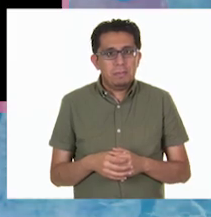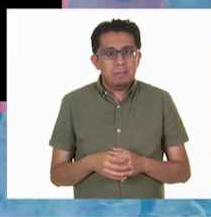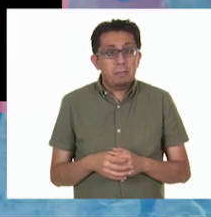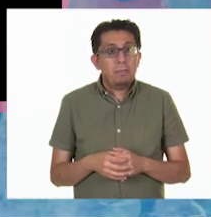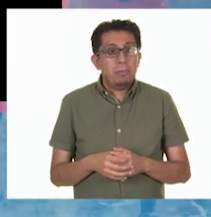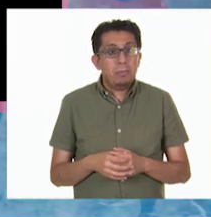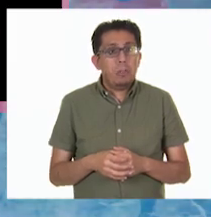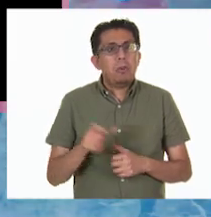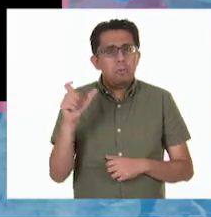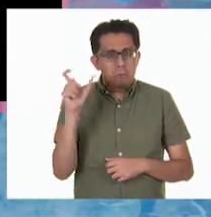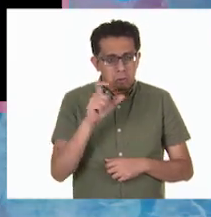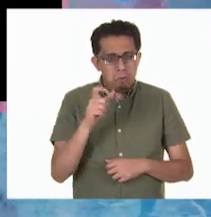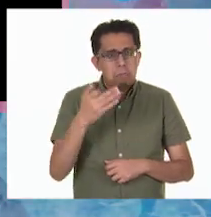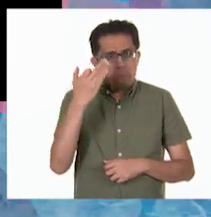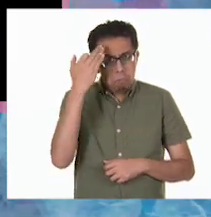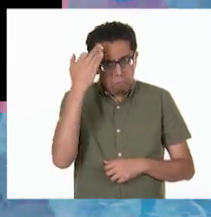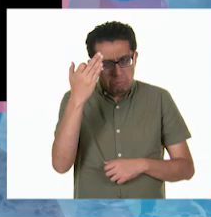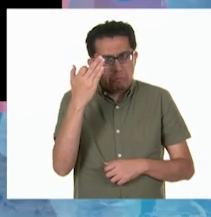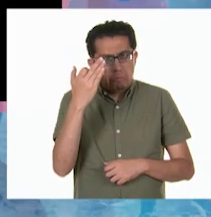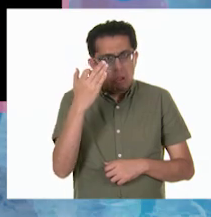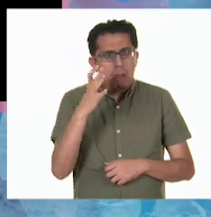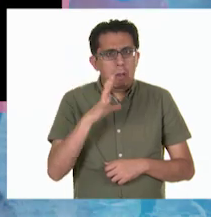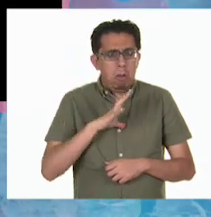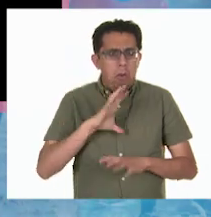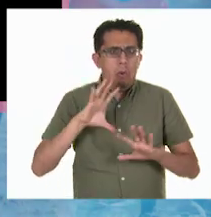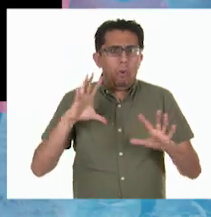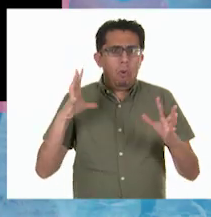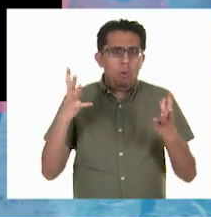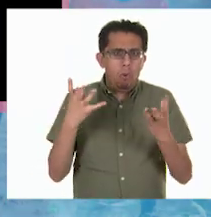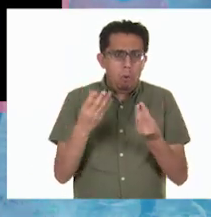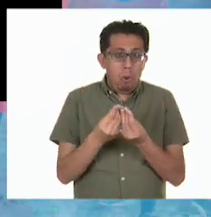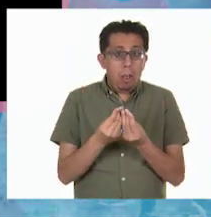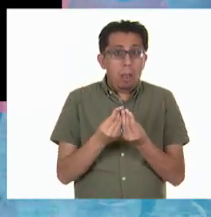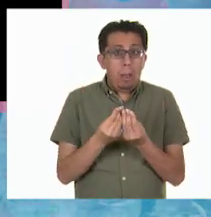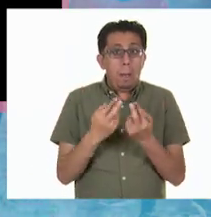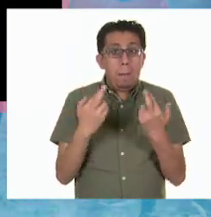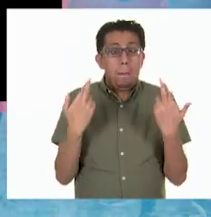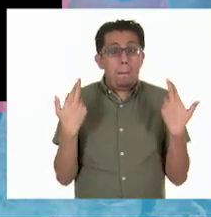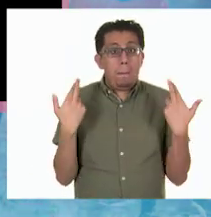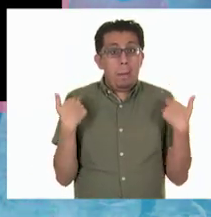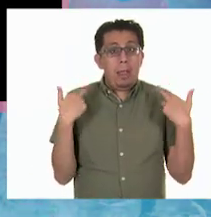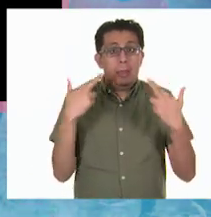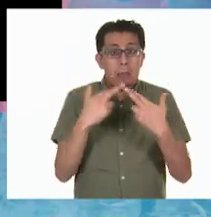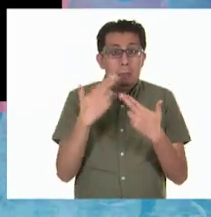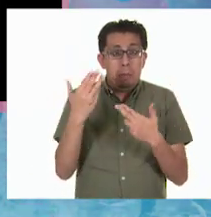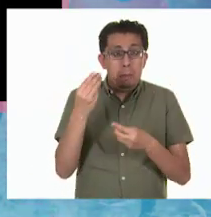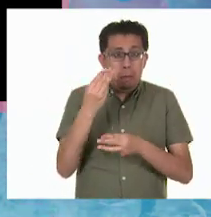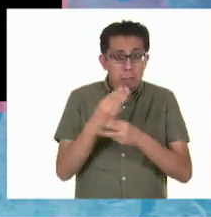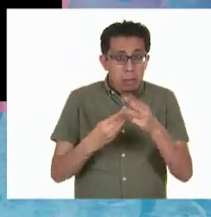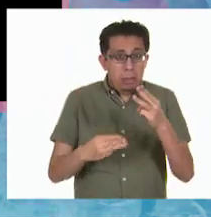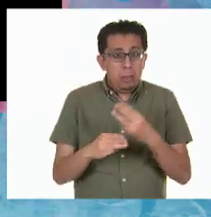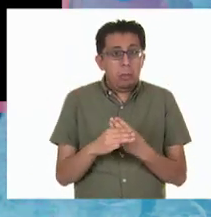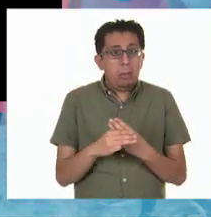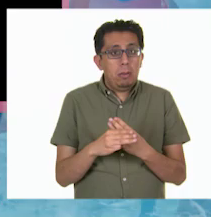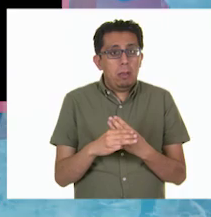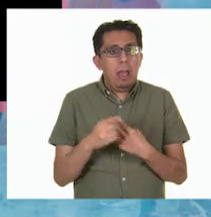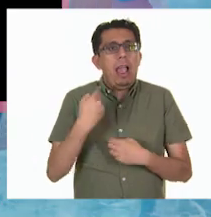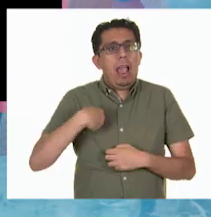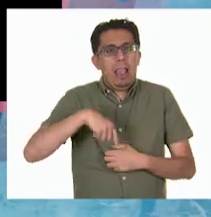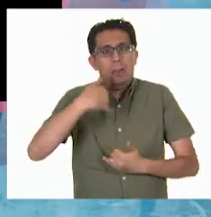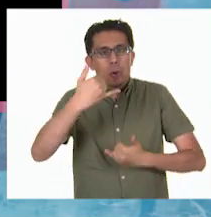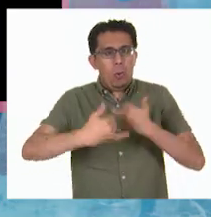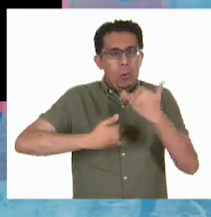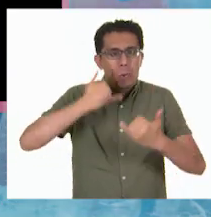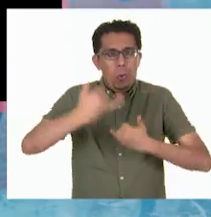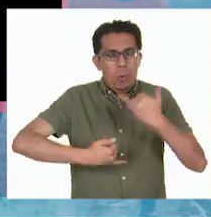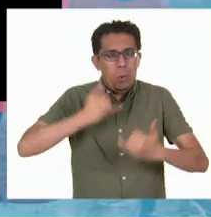Cuando tenemos tiempo, nos juntamos, le pedimos al maestro los materiales y nos ponemos a jugar.